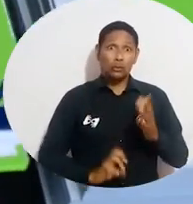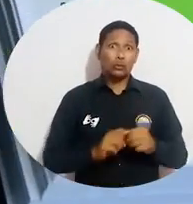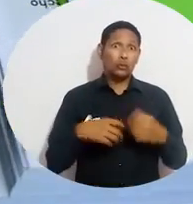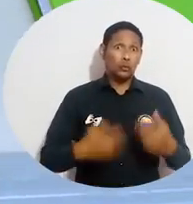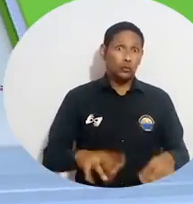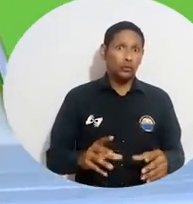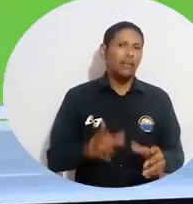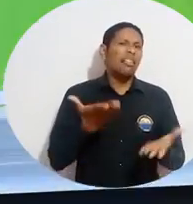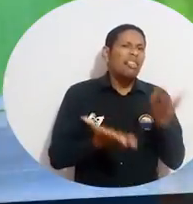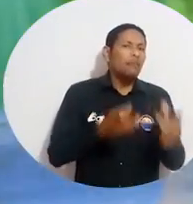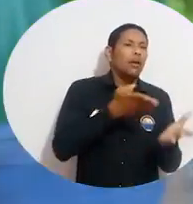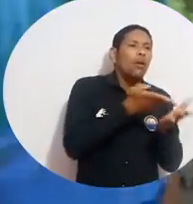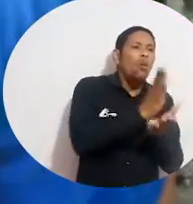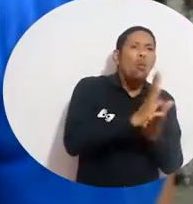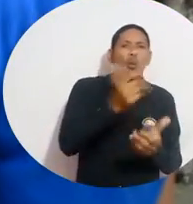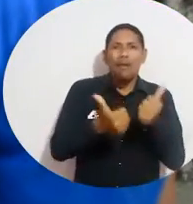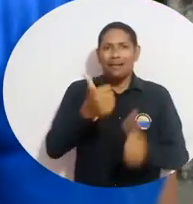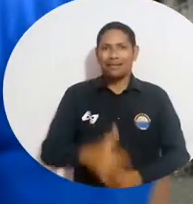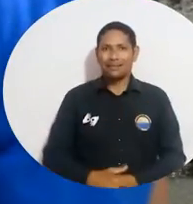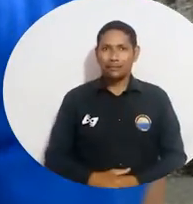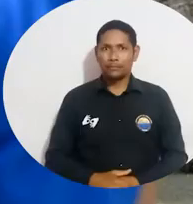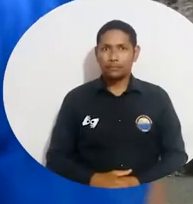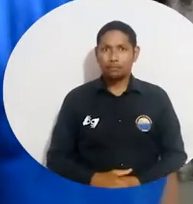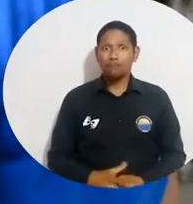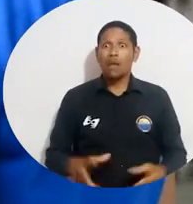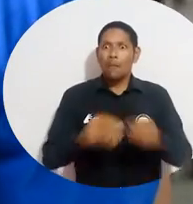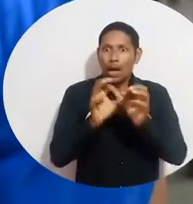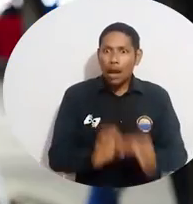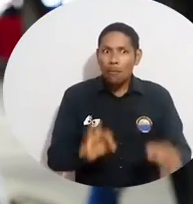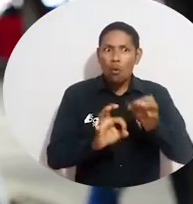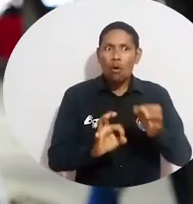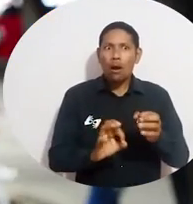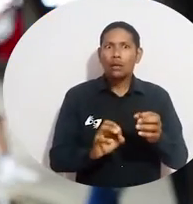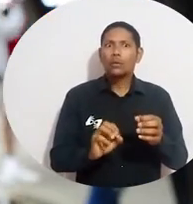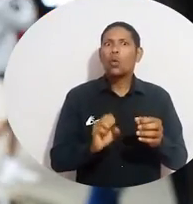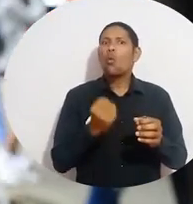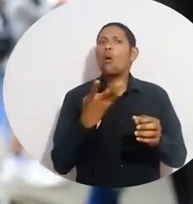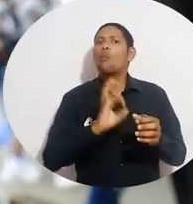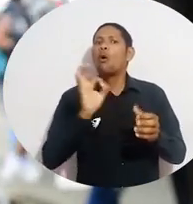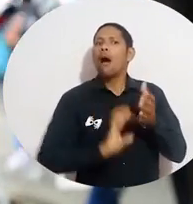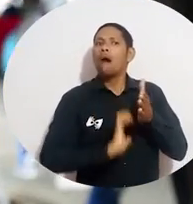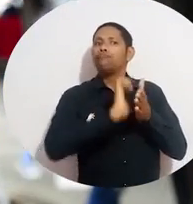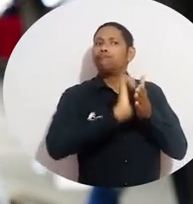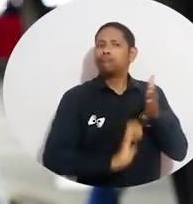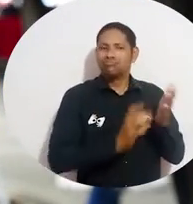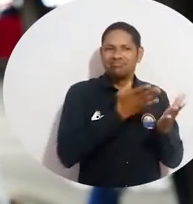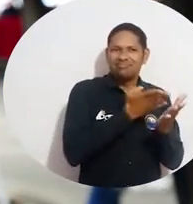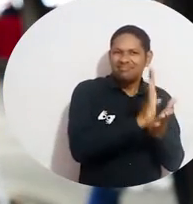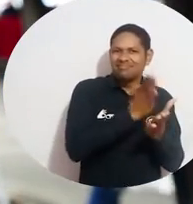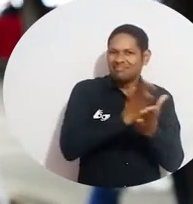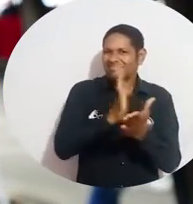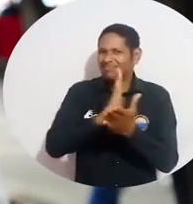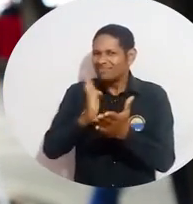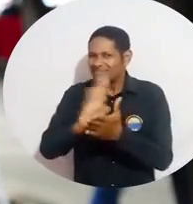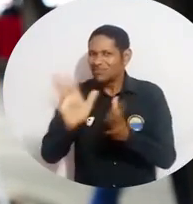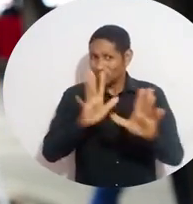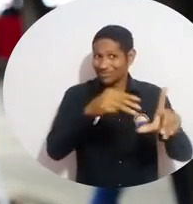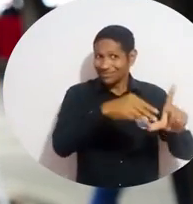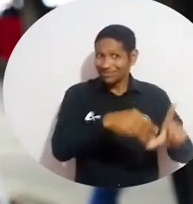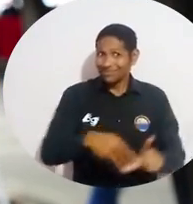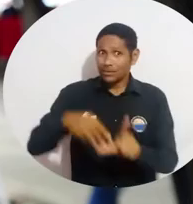35%, de acuerdo al programa de interés. Los incentivos en cuanto a descuentos que hacen por cada programa de las maestrías